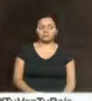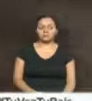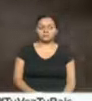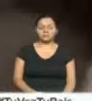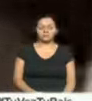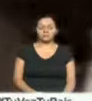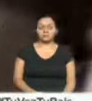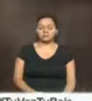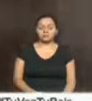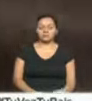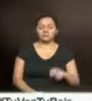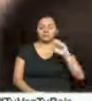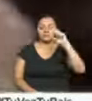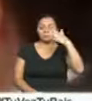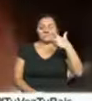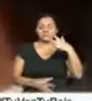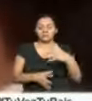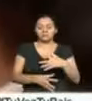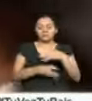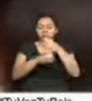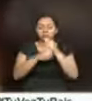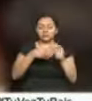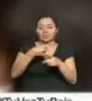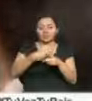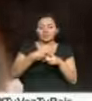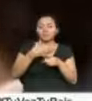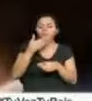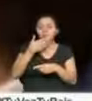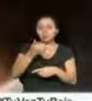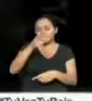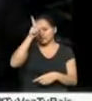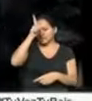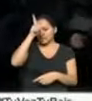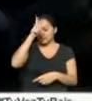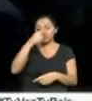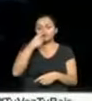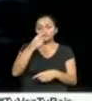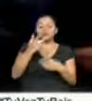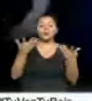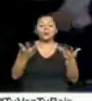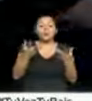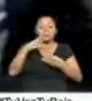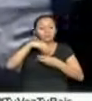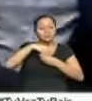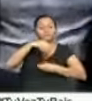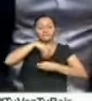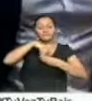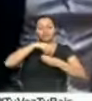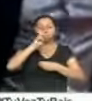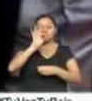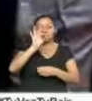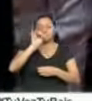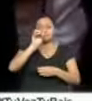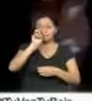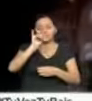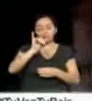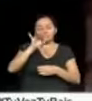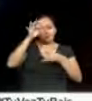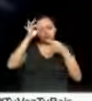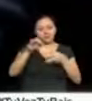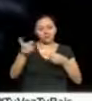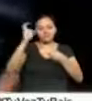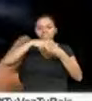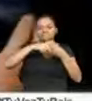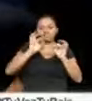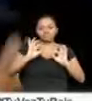El tercer rescate al país está actualmente encallado porque Alemania se niega una quita de la deuda griega y el Fondo Monetario Internacional sigue sin adherirse oficialmente al